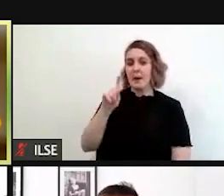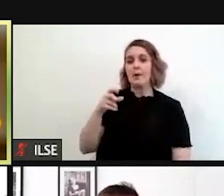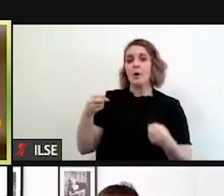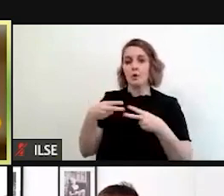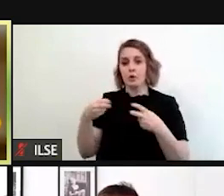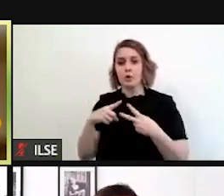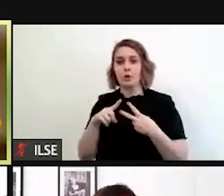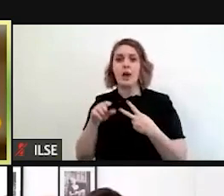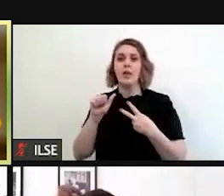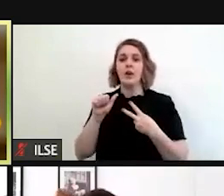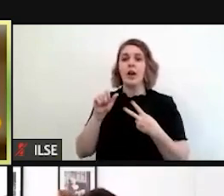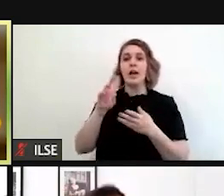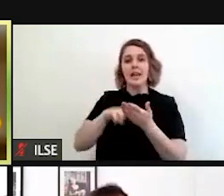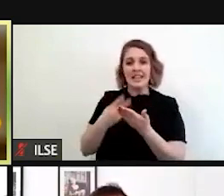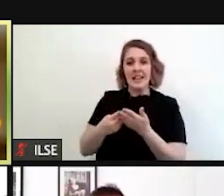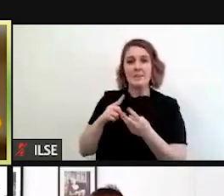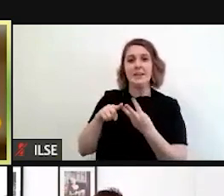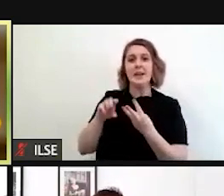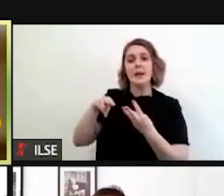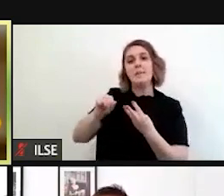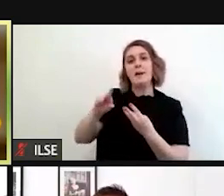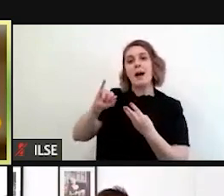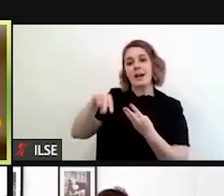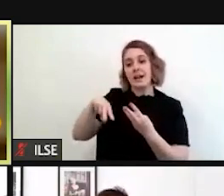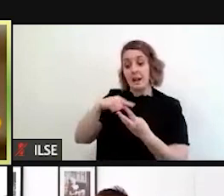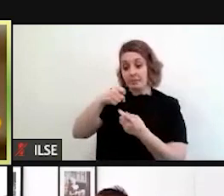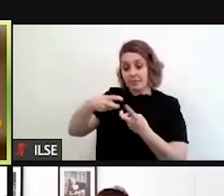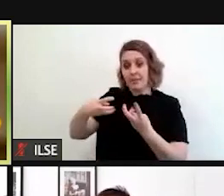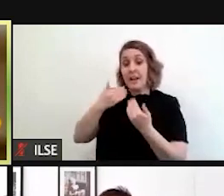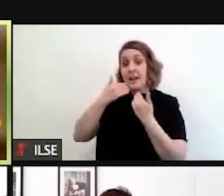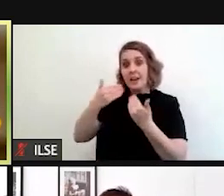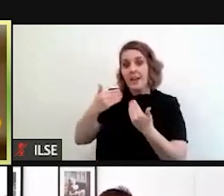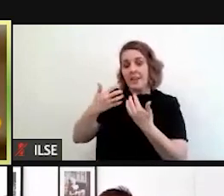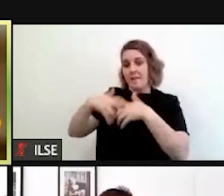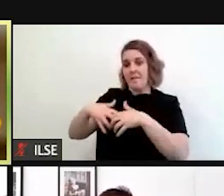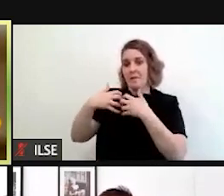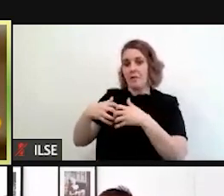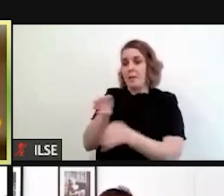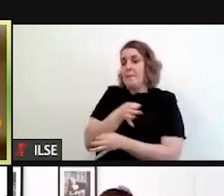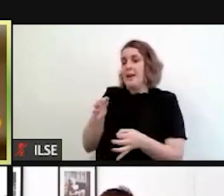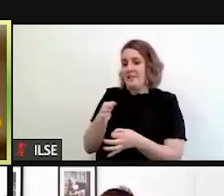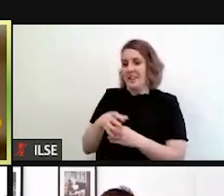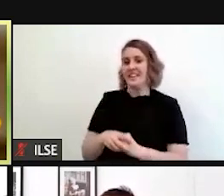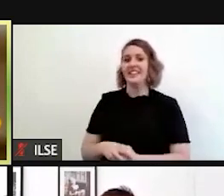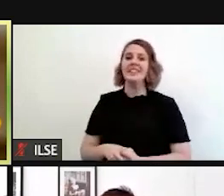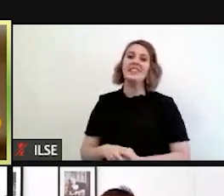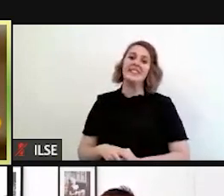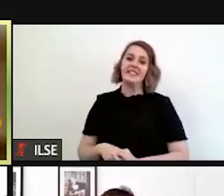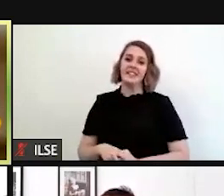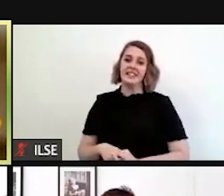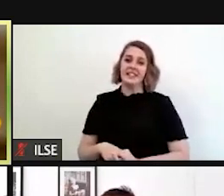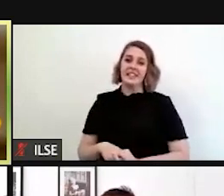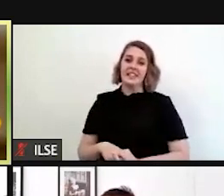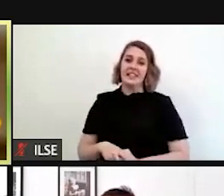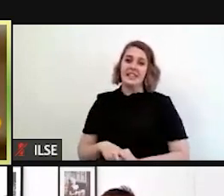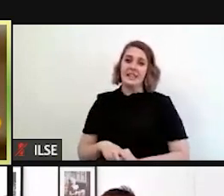a Lilce, a Marian, que hace que todo funcione fenomenal. Y me gustaría